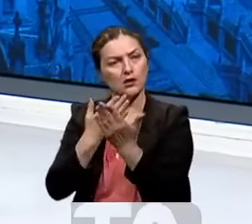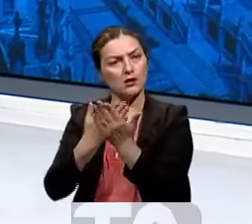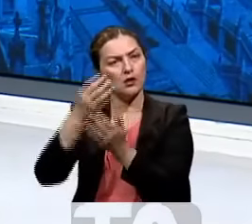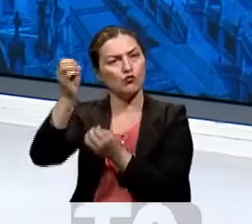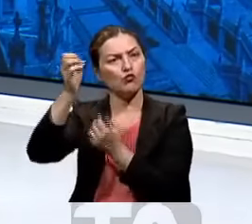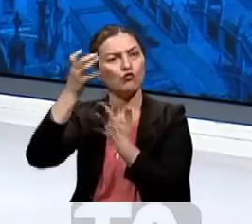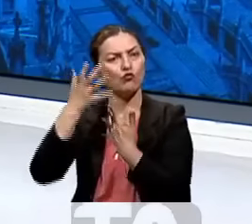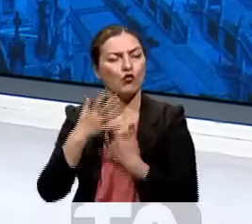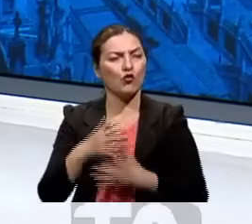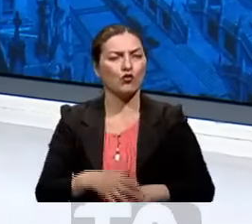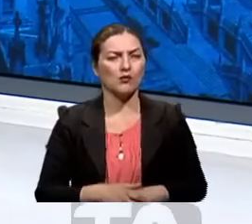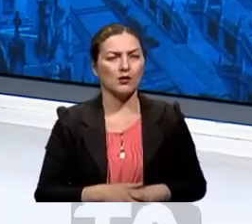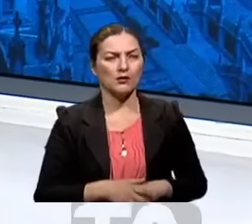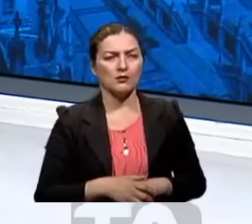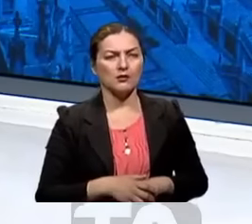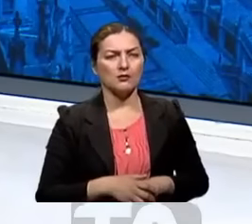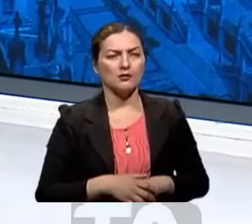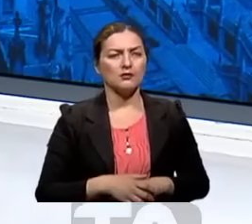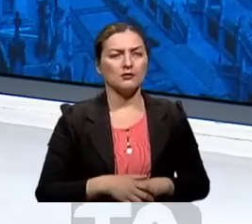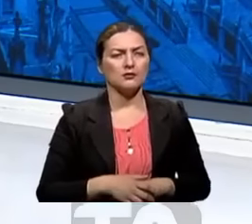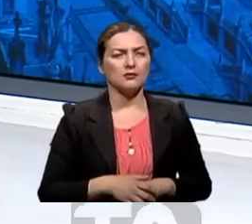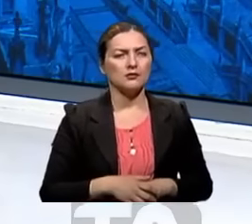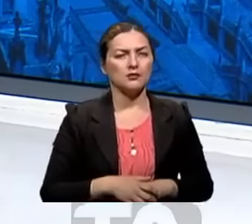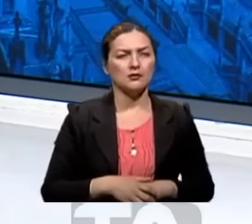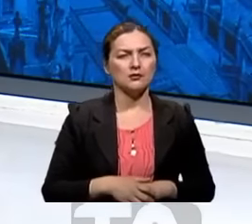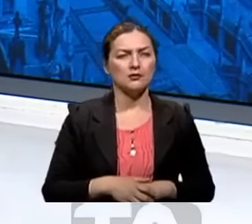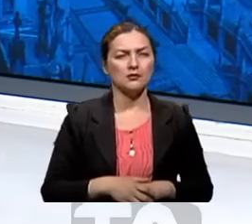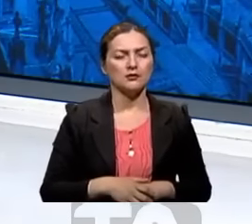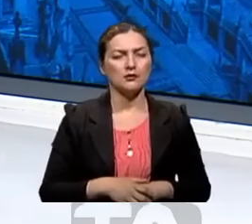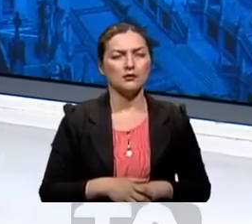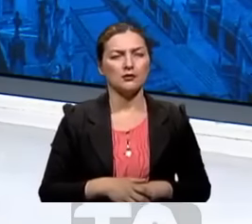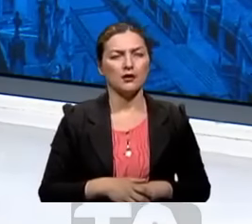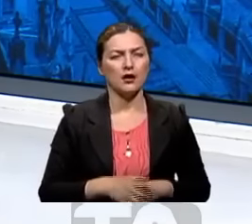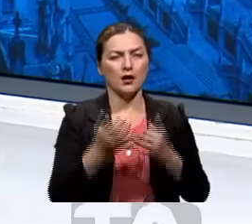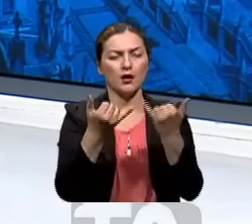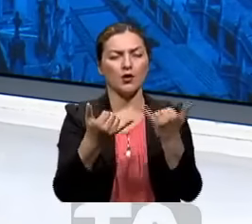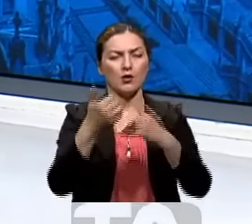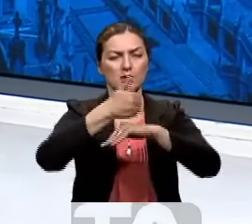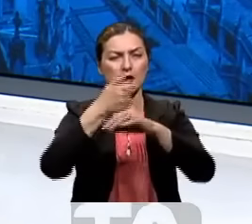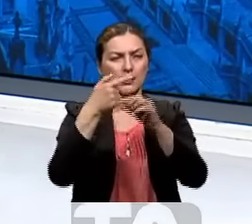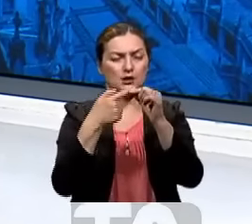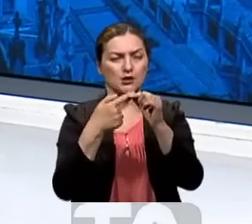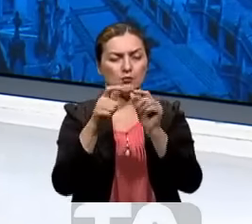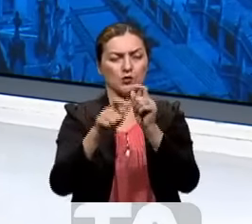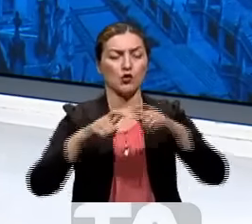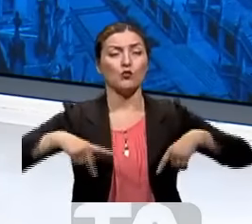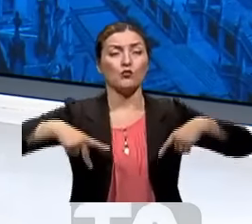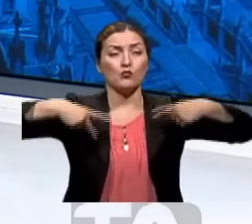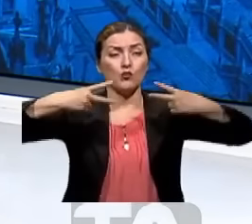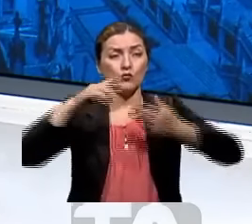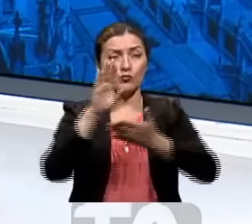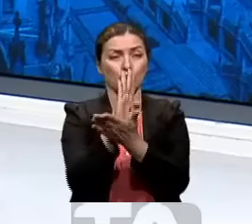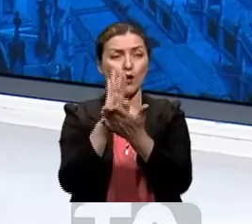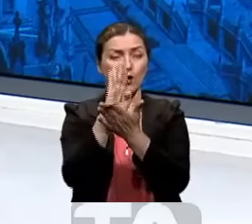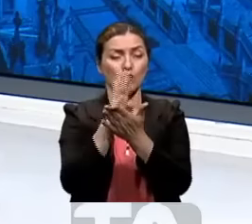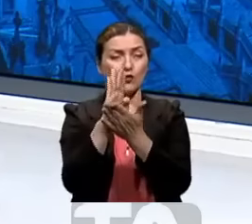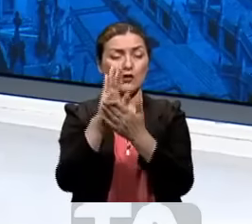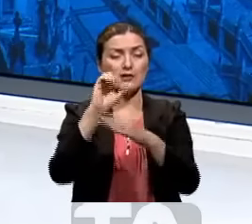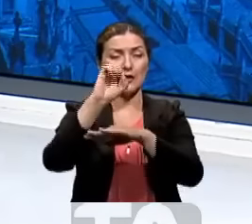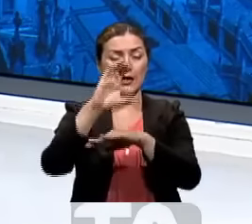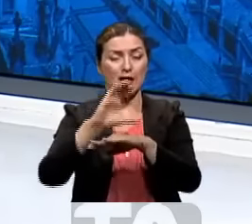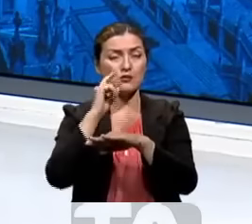reporte desde Guayaquil. Vamos a regresar ahora a la capital para contarles que los habitantes del barrio San Carlos, en Quitumbe, en el sur